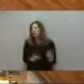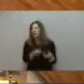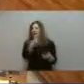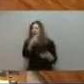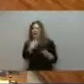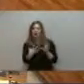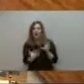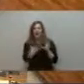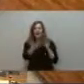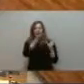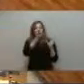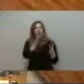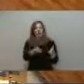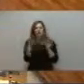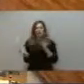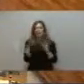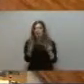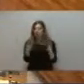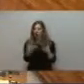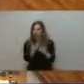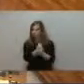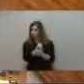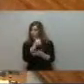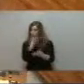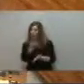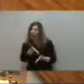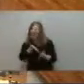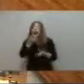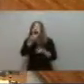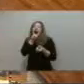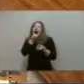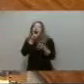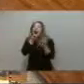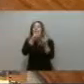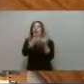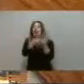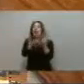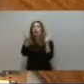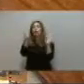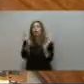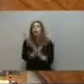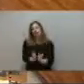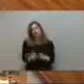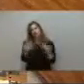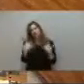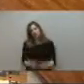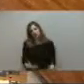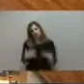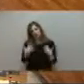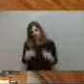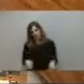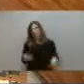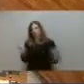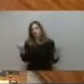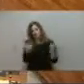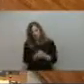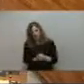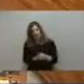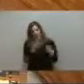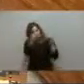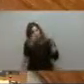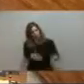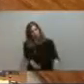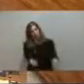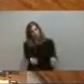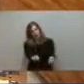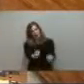ustedes preparados, toda la bancada de enfrente, como para hablar de Cudillero? Manda narices que ustedes me